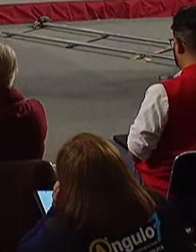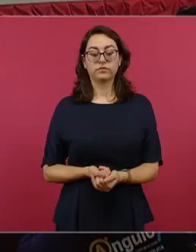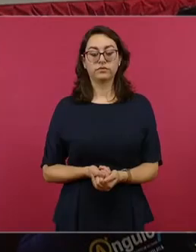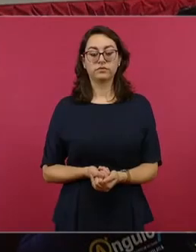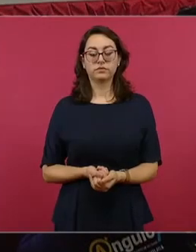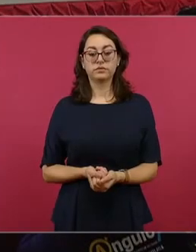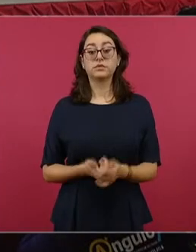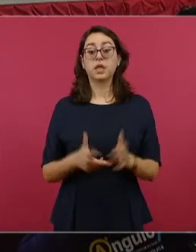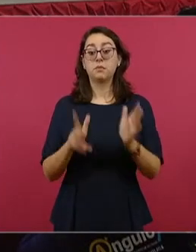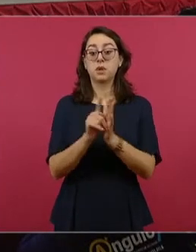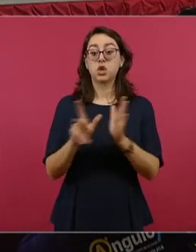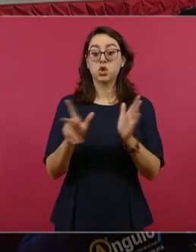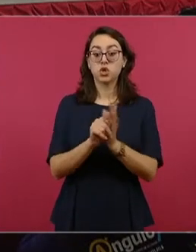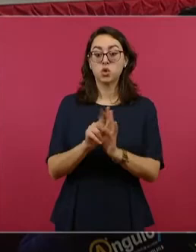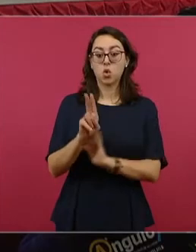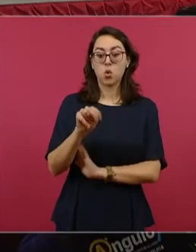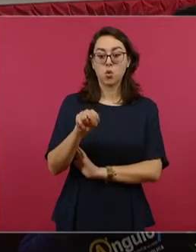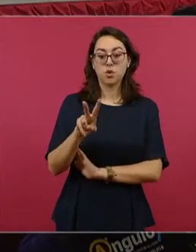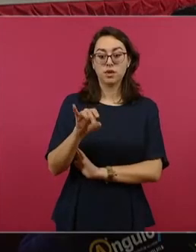Esto es muy